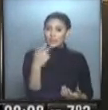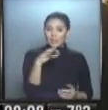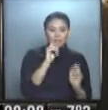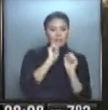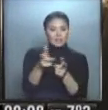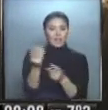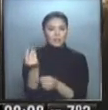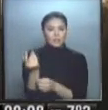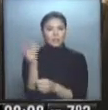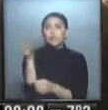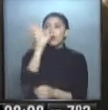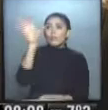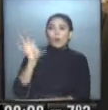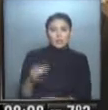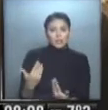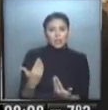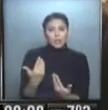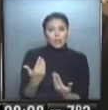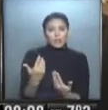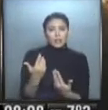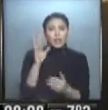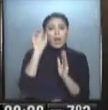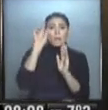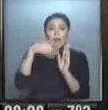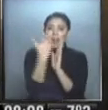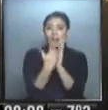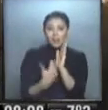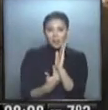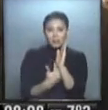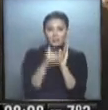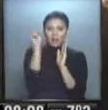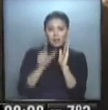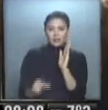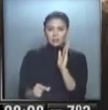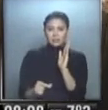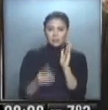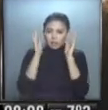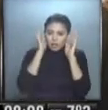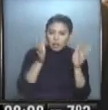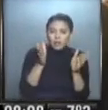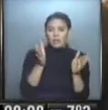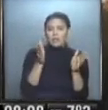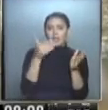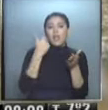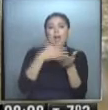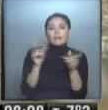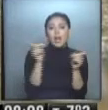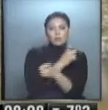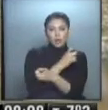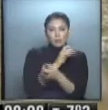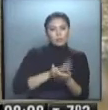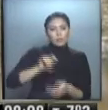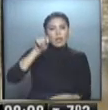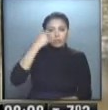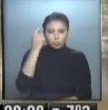para que las provincias puedan aplicar este plan federal digamos de abordaje de la problemática que tiene que ver